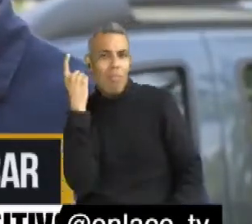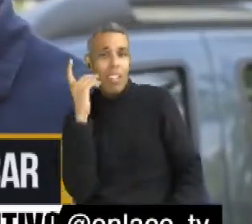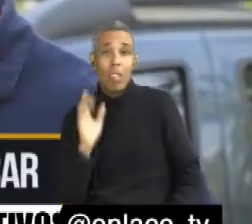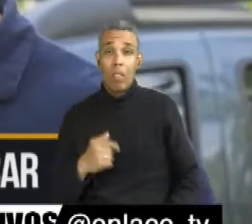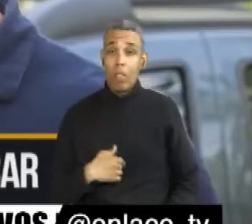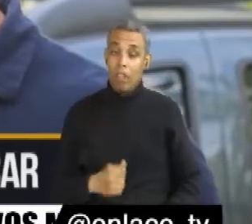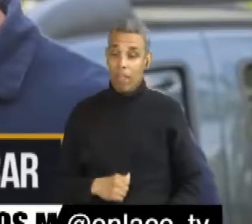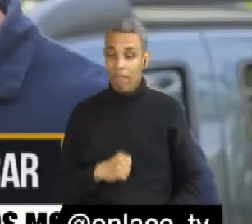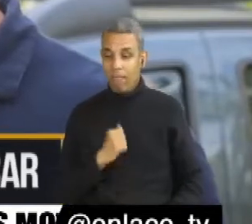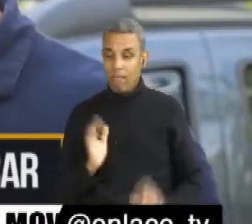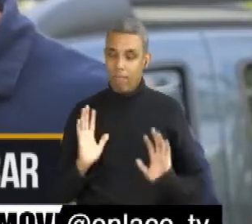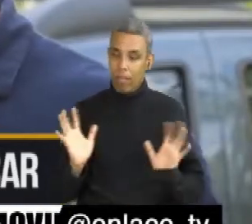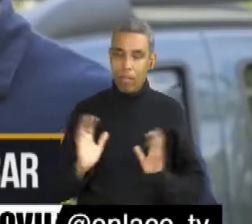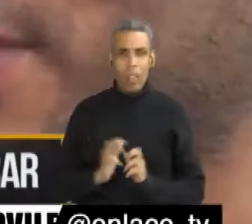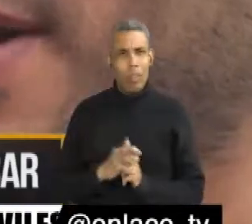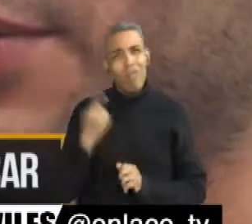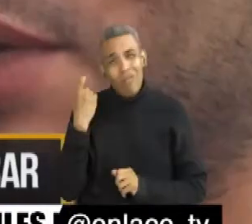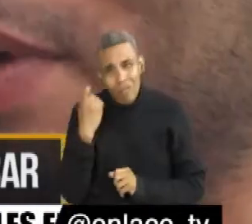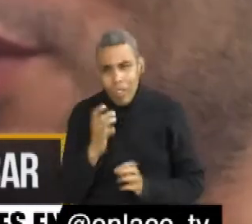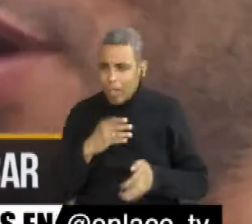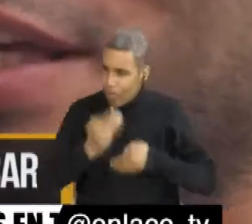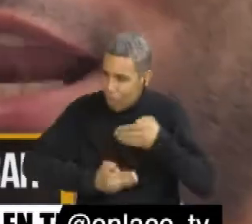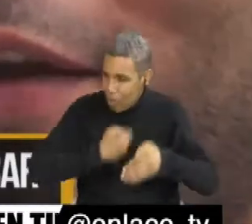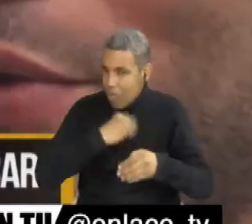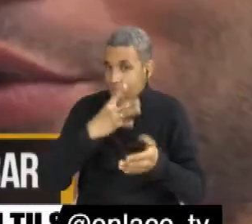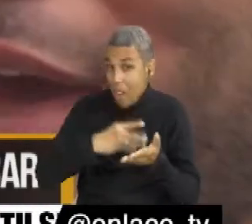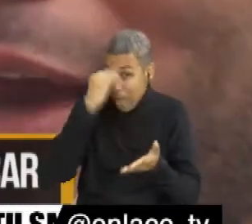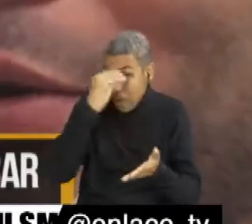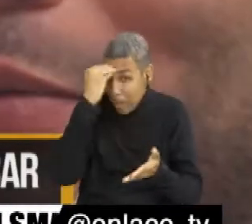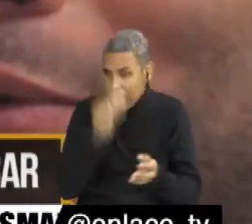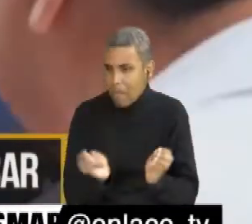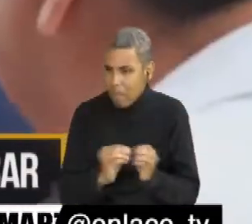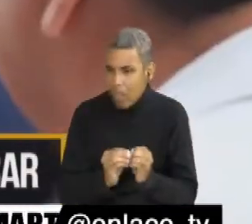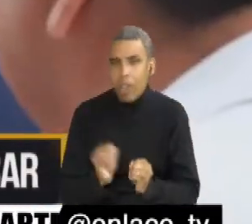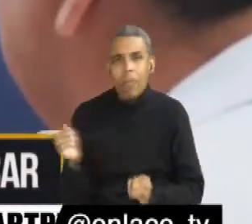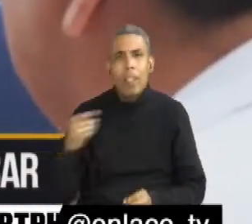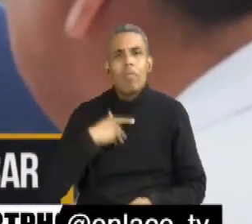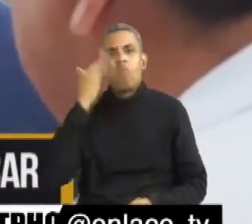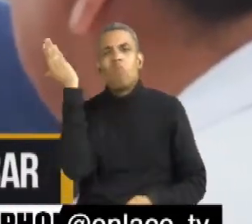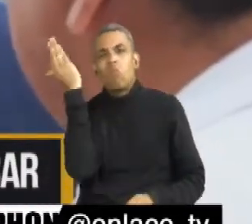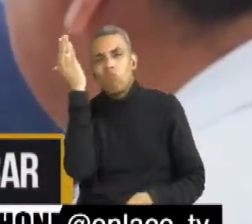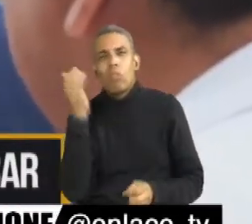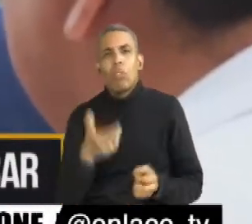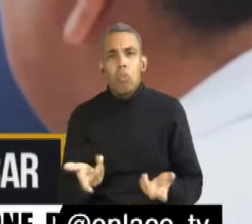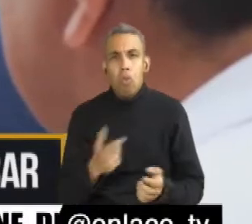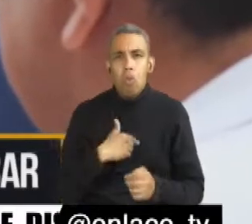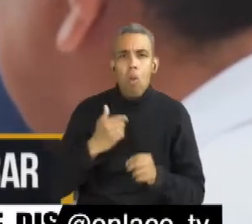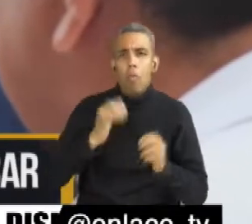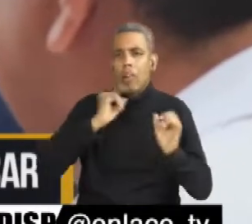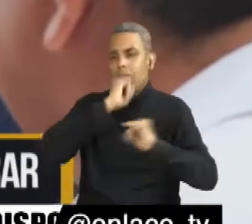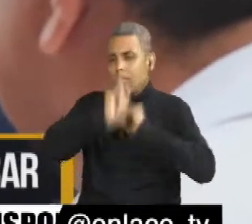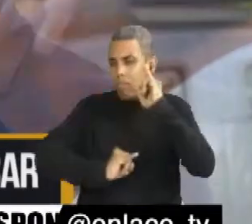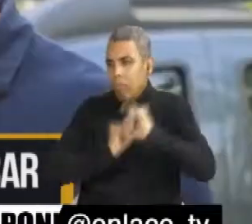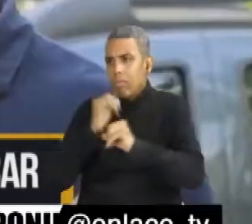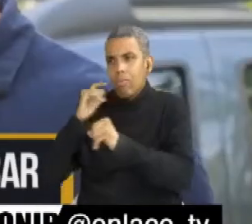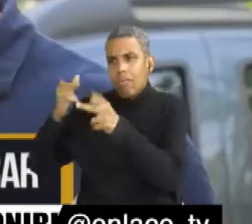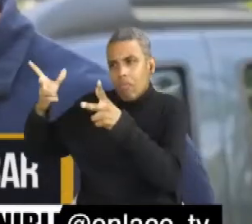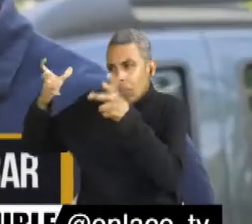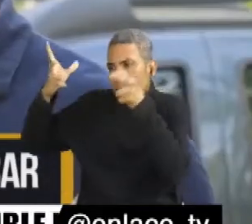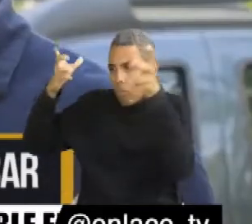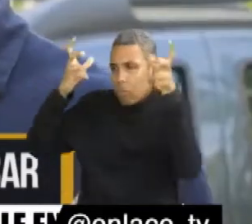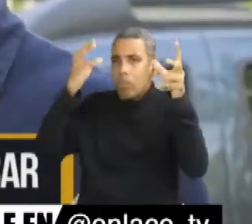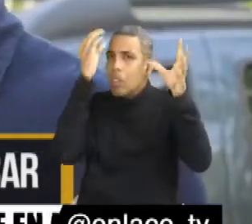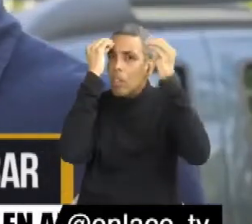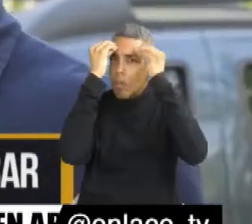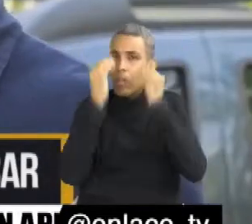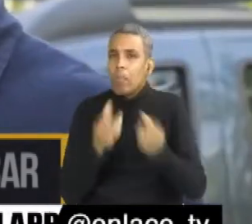territorio por lograr. Sobre su trabajo en el cine, Barros destaca su participación en varias cintas de éxito. He trabajado en las